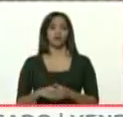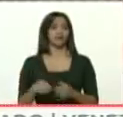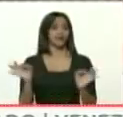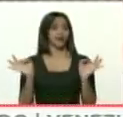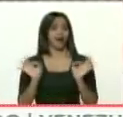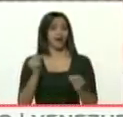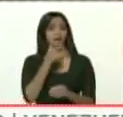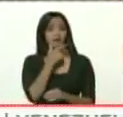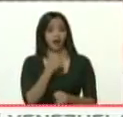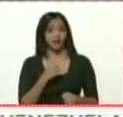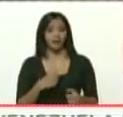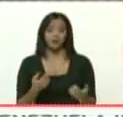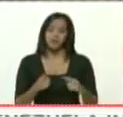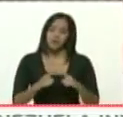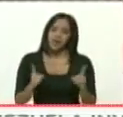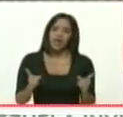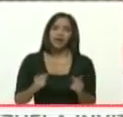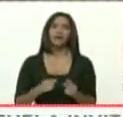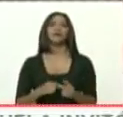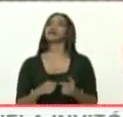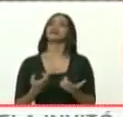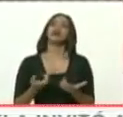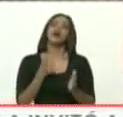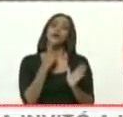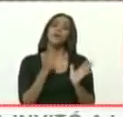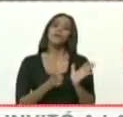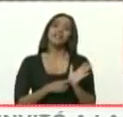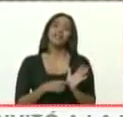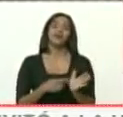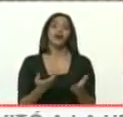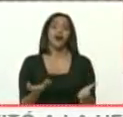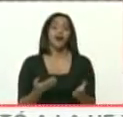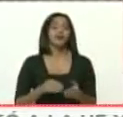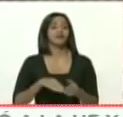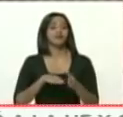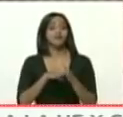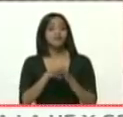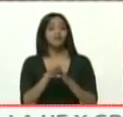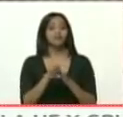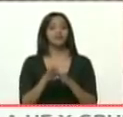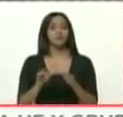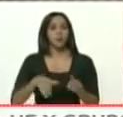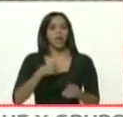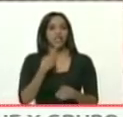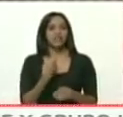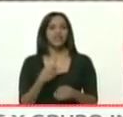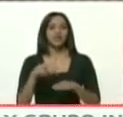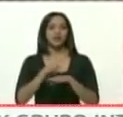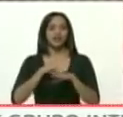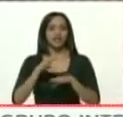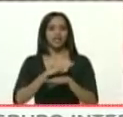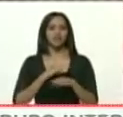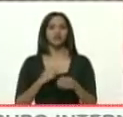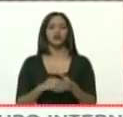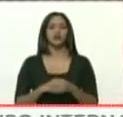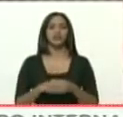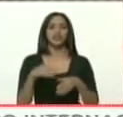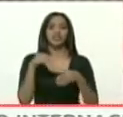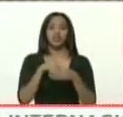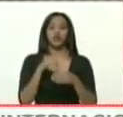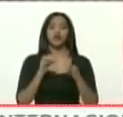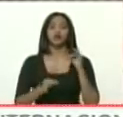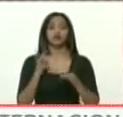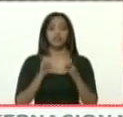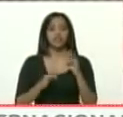fácil la tarea, pero que se ha cumplido a cabalidad. Se puede decir pues que el Ministerio de Interior y Justicia está avanzando en